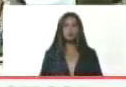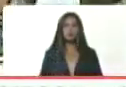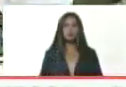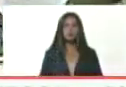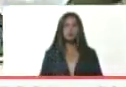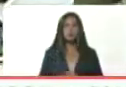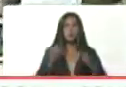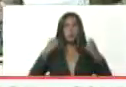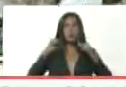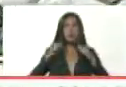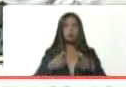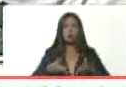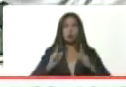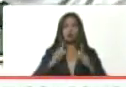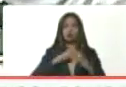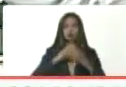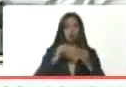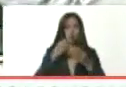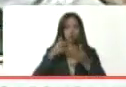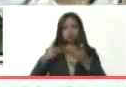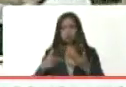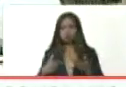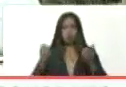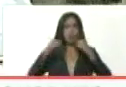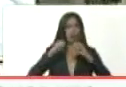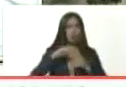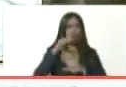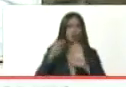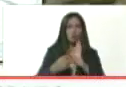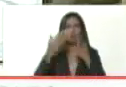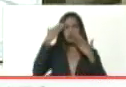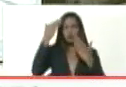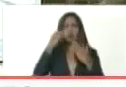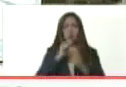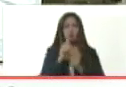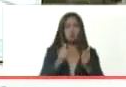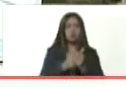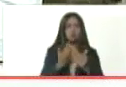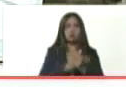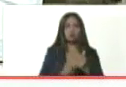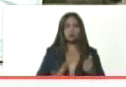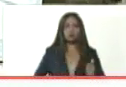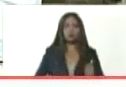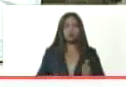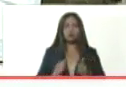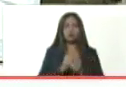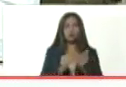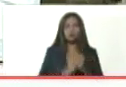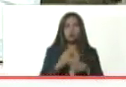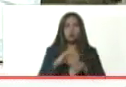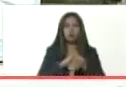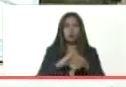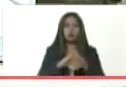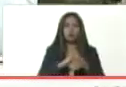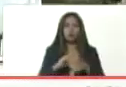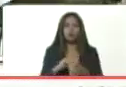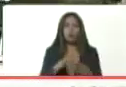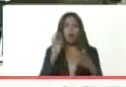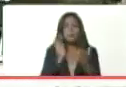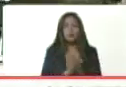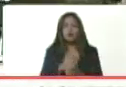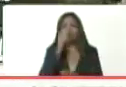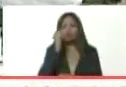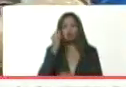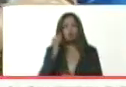preparándote mira todo todo todo todo mi saludo a las viceministras al viceministro compañeras